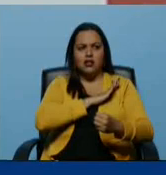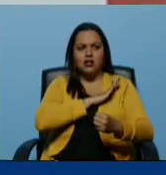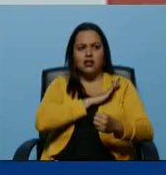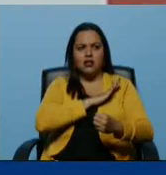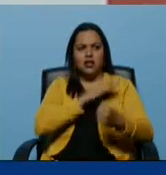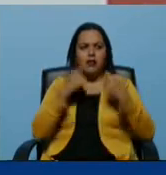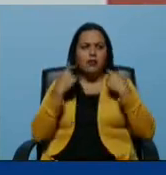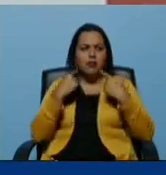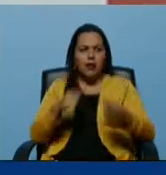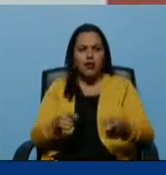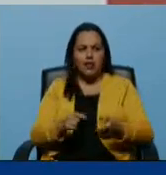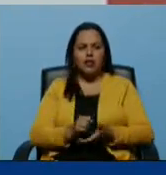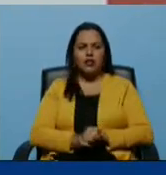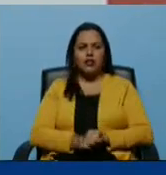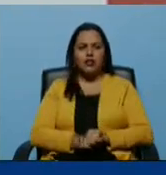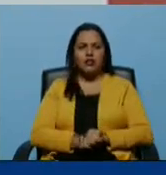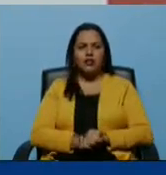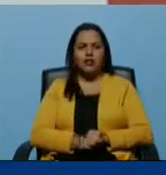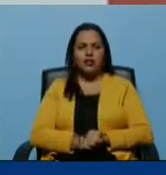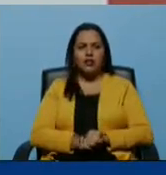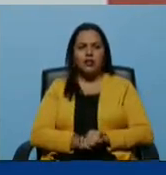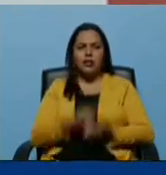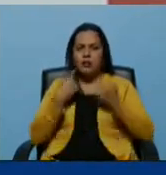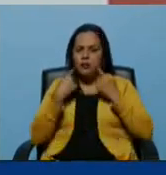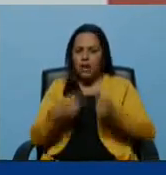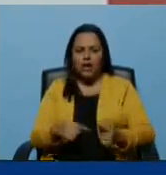perderán. La perderán.